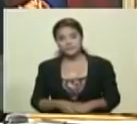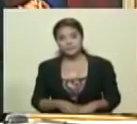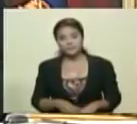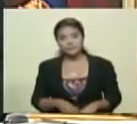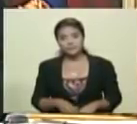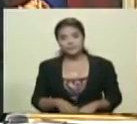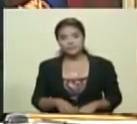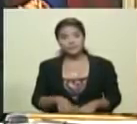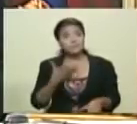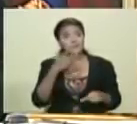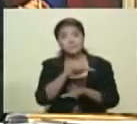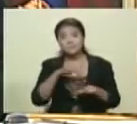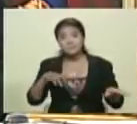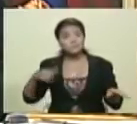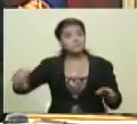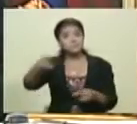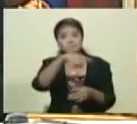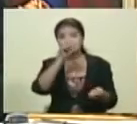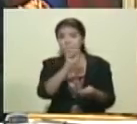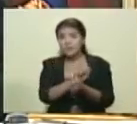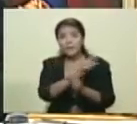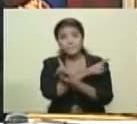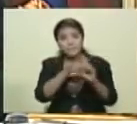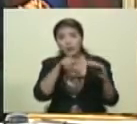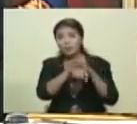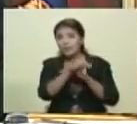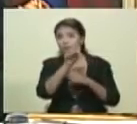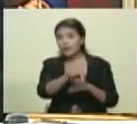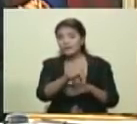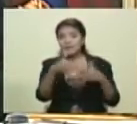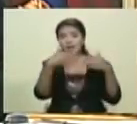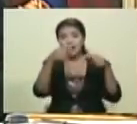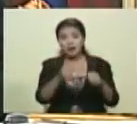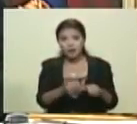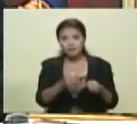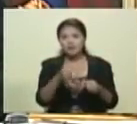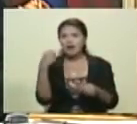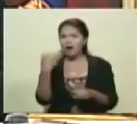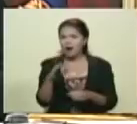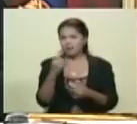2014-2015. Buena parte de ellos están presos, pero desde las cárceles. Como ha habido